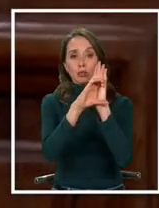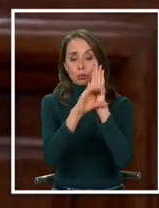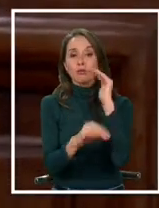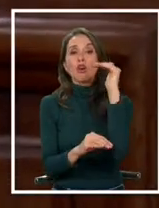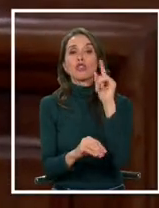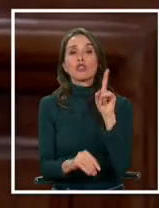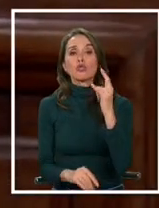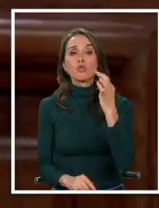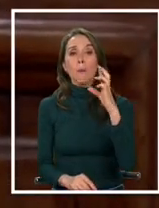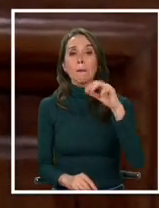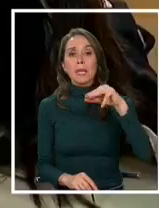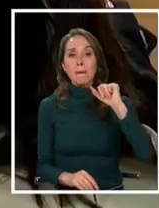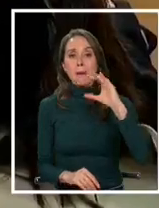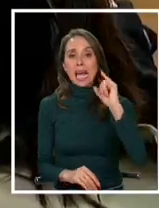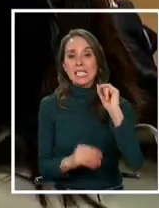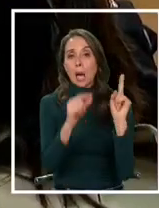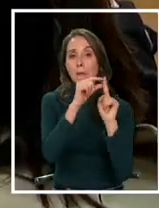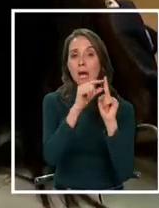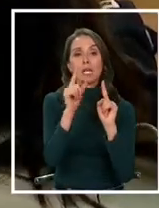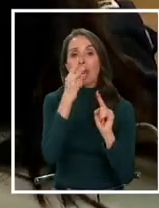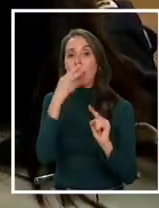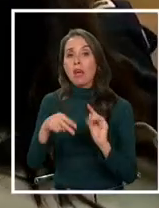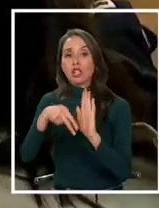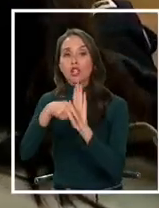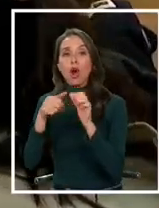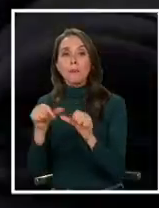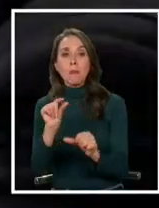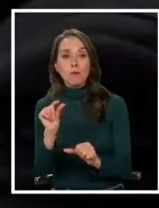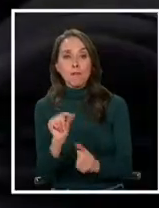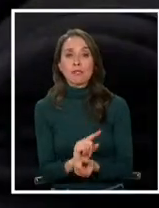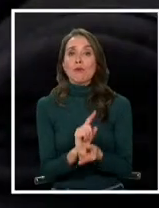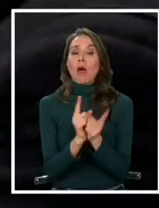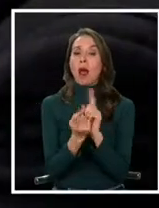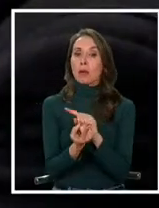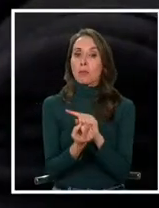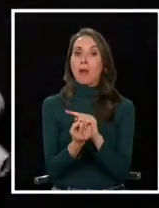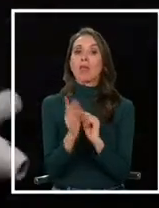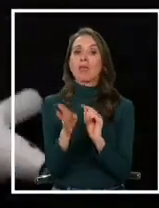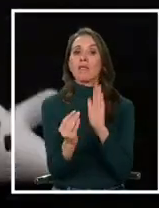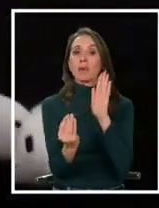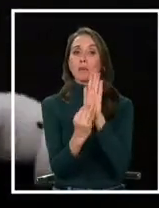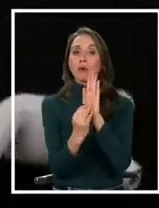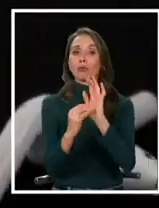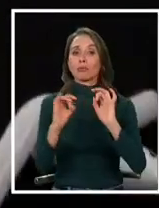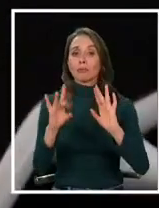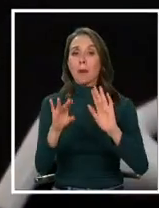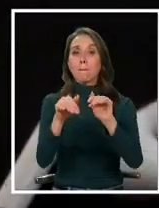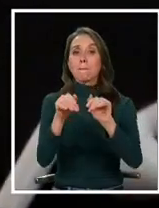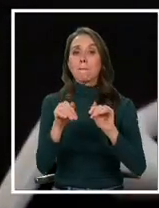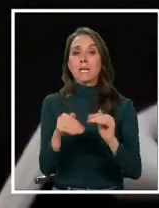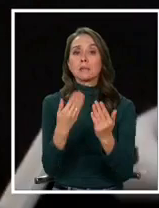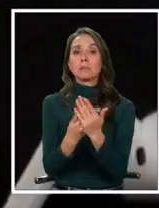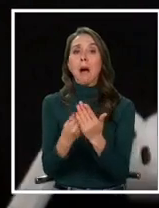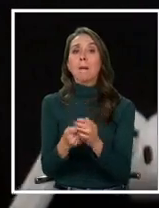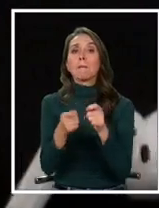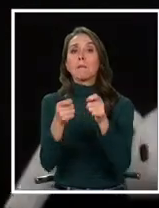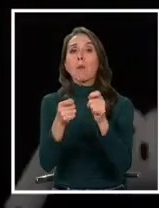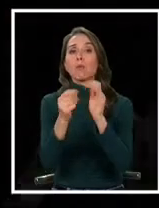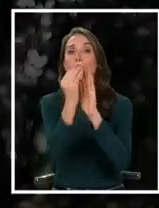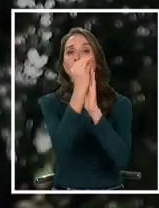que para los convencionales no depende de una norma transitoria sino por el contrario debería quedar establecido en la misma propuesta